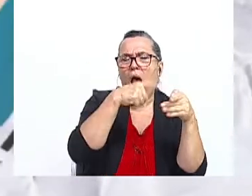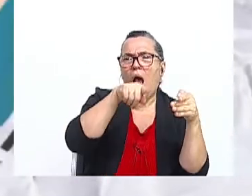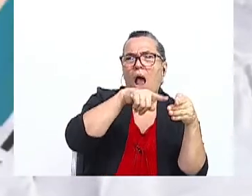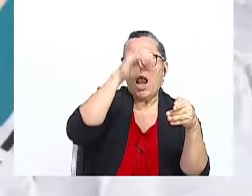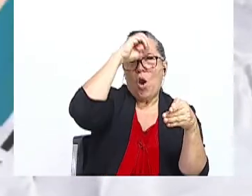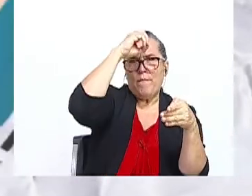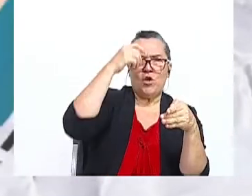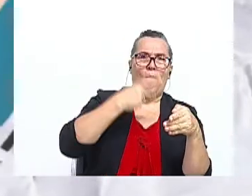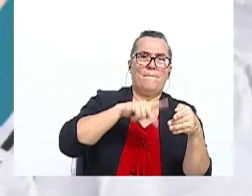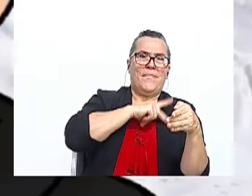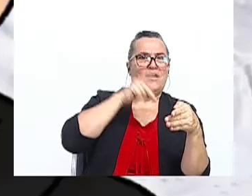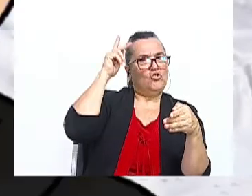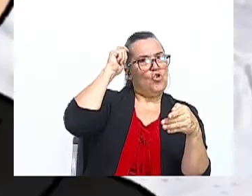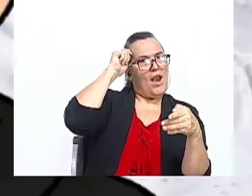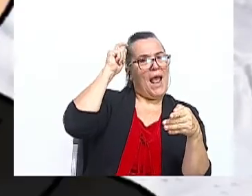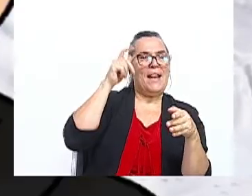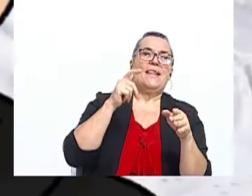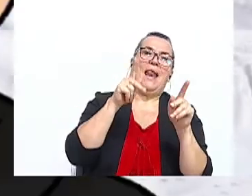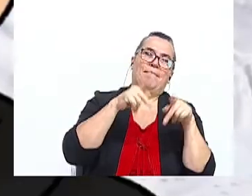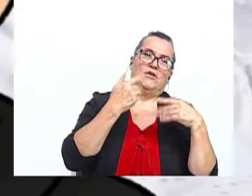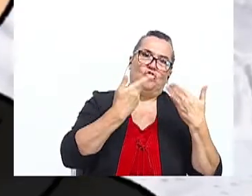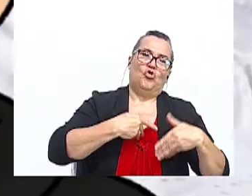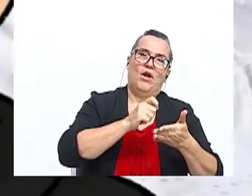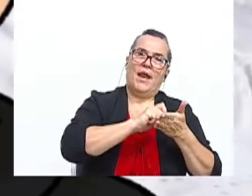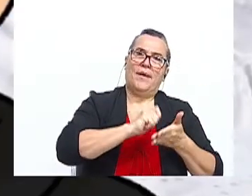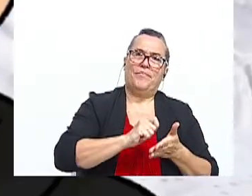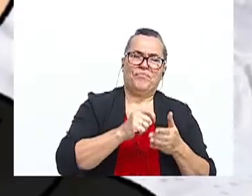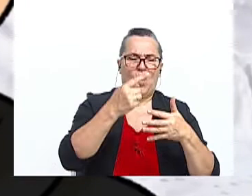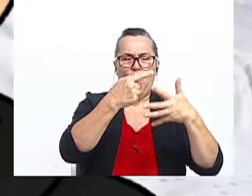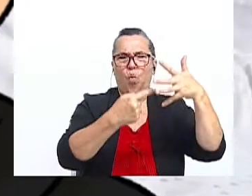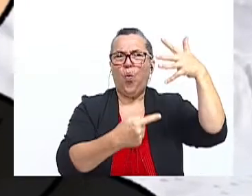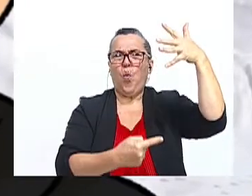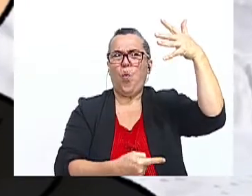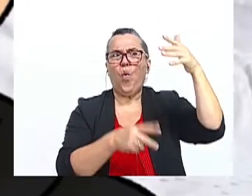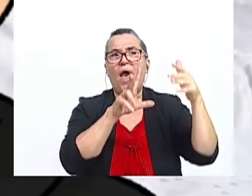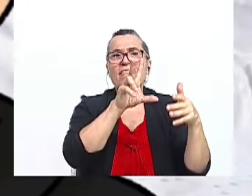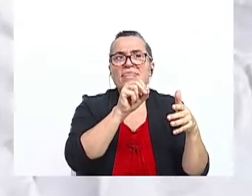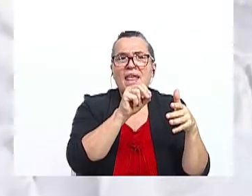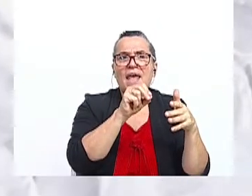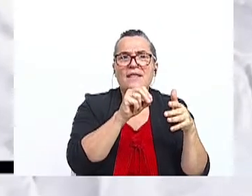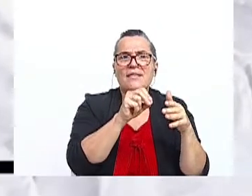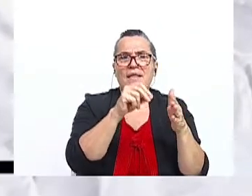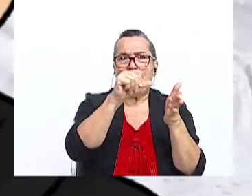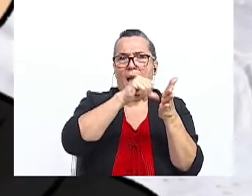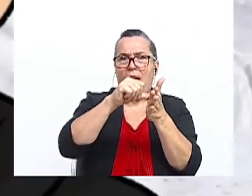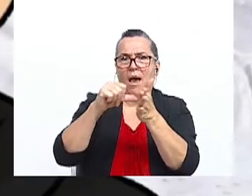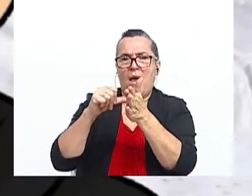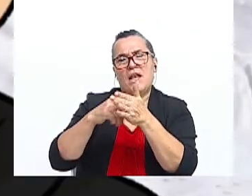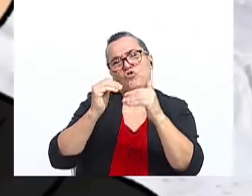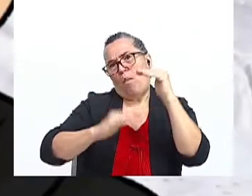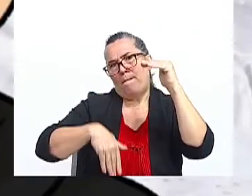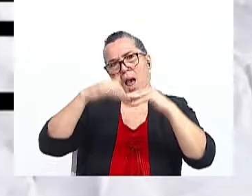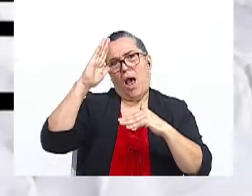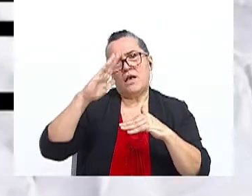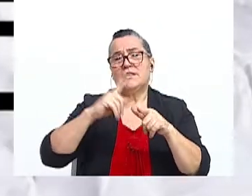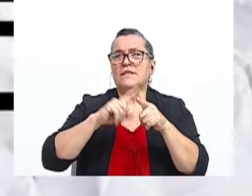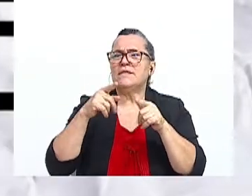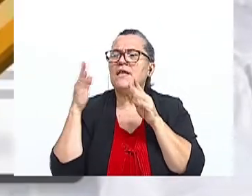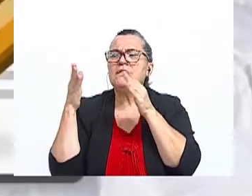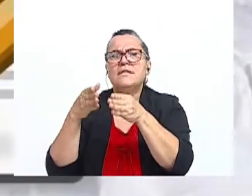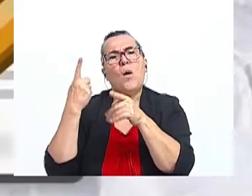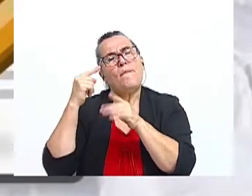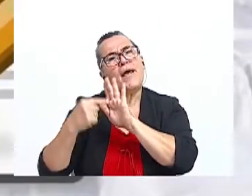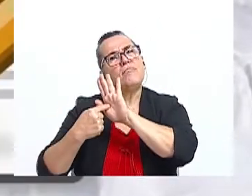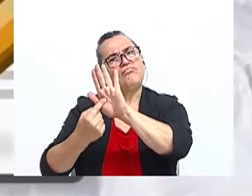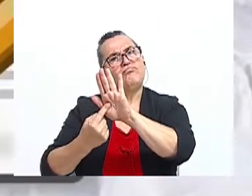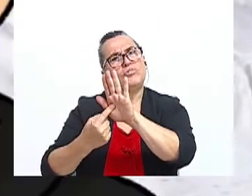personal del ensayista. Contiene una extensión de 30 o más cuartillas. Normalmente está destinado para ser